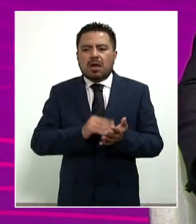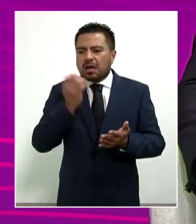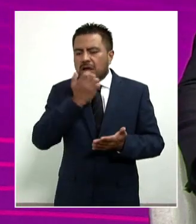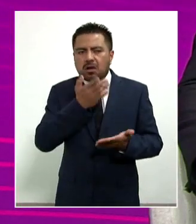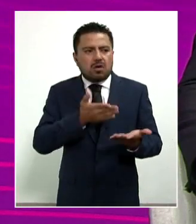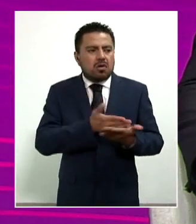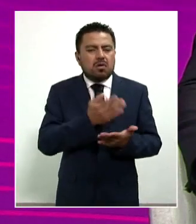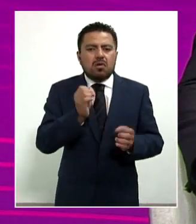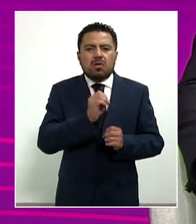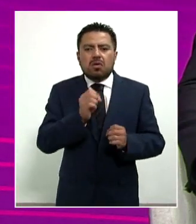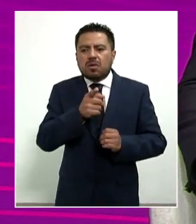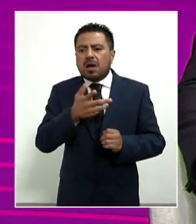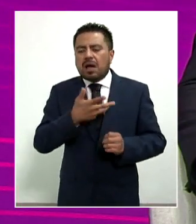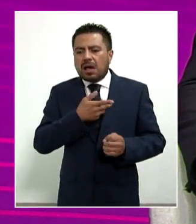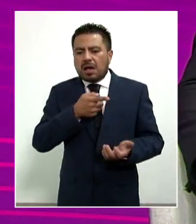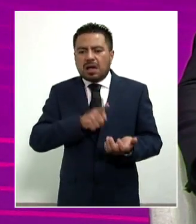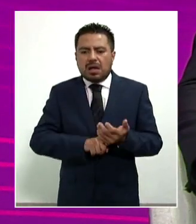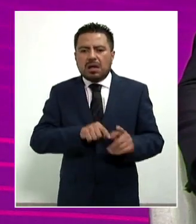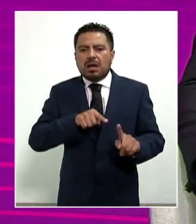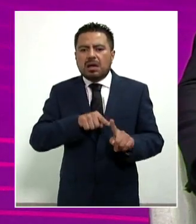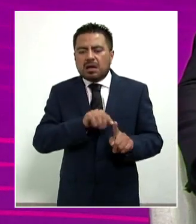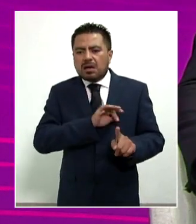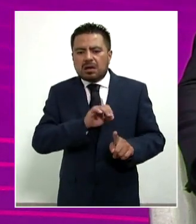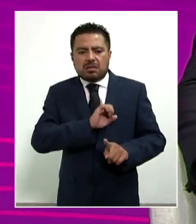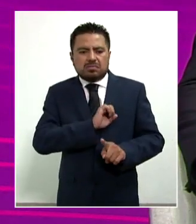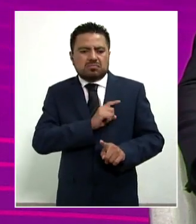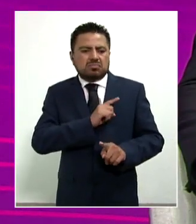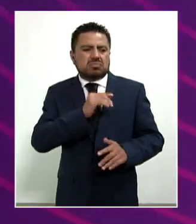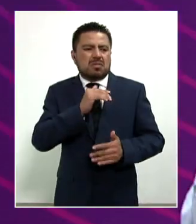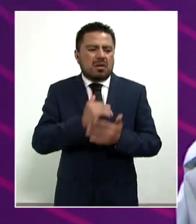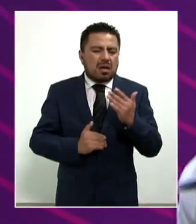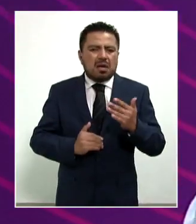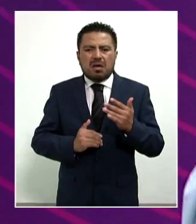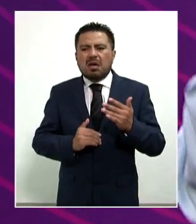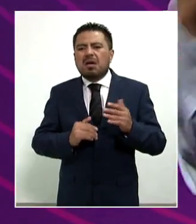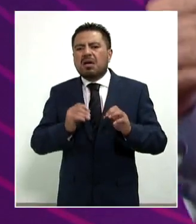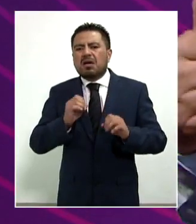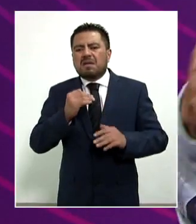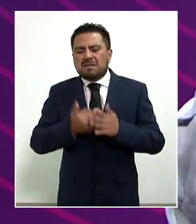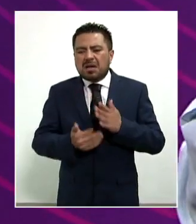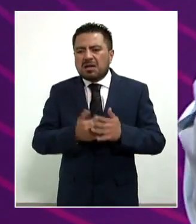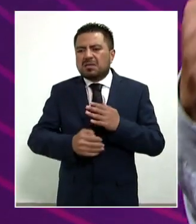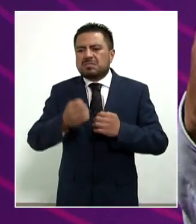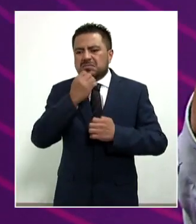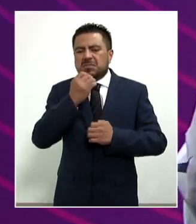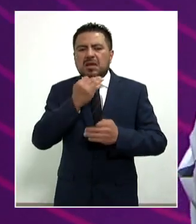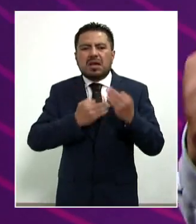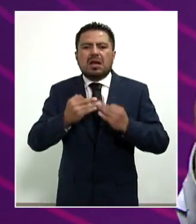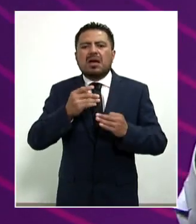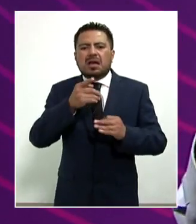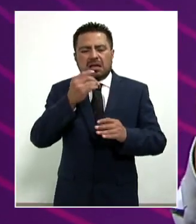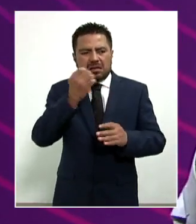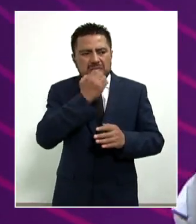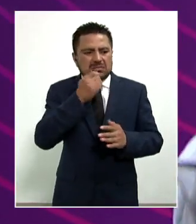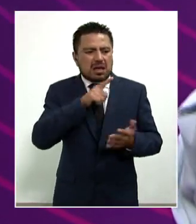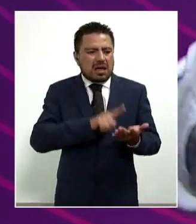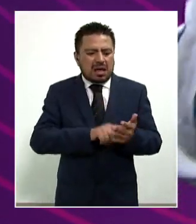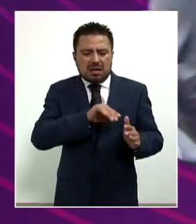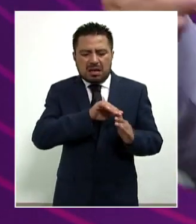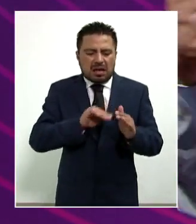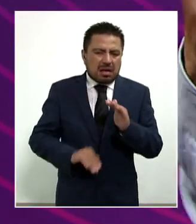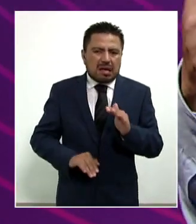y ya puedes traer un acondicionamiento por desnutrición y por falta de micronutrientes, luego llegas a escuelas de bajo rendimiento y baja